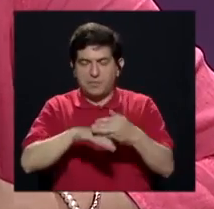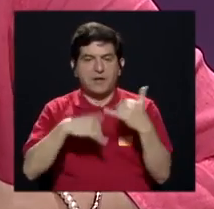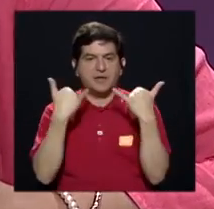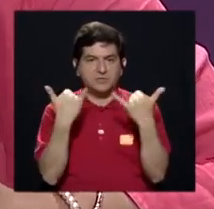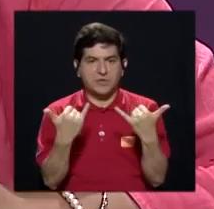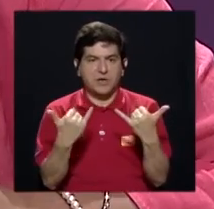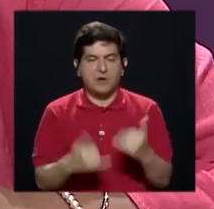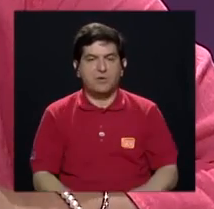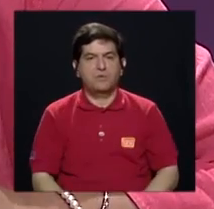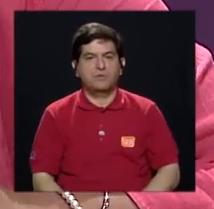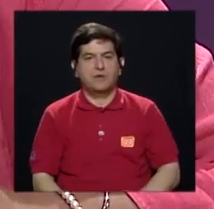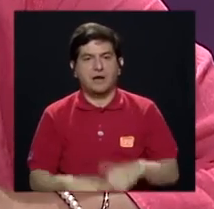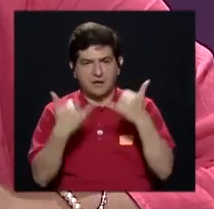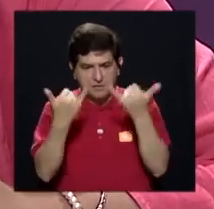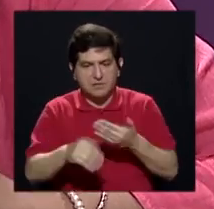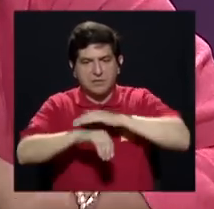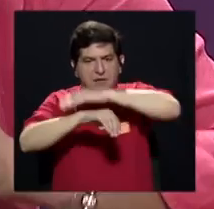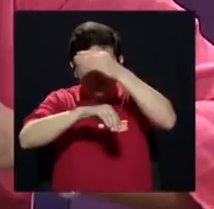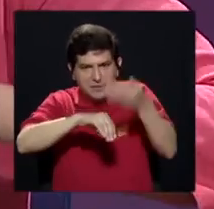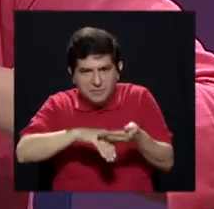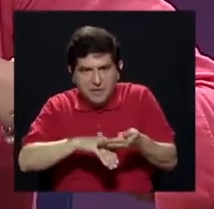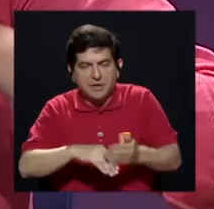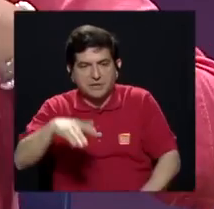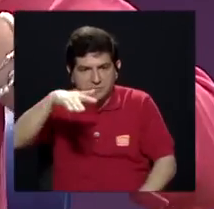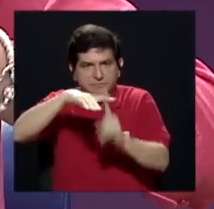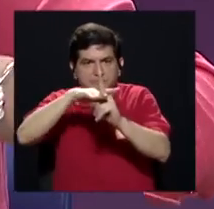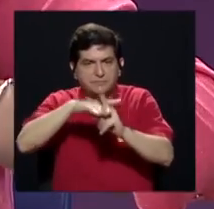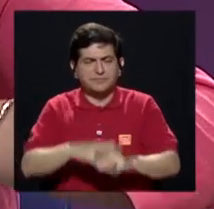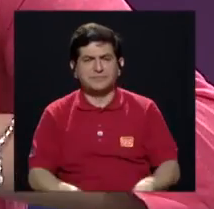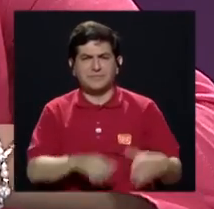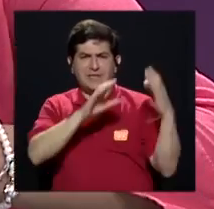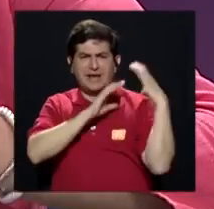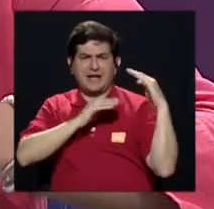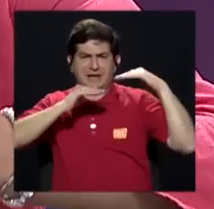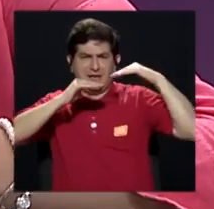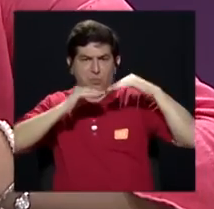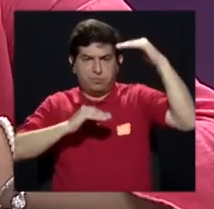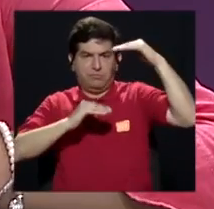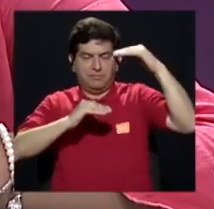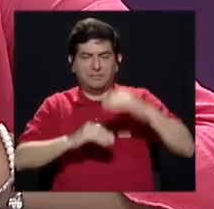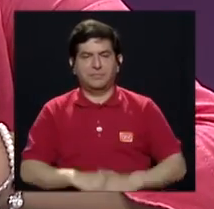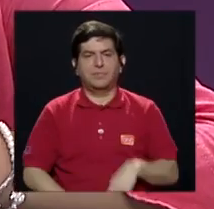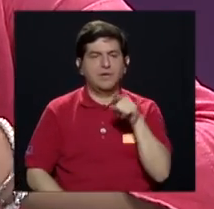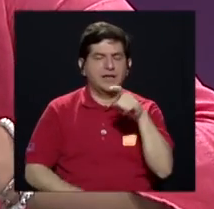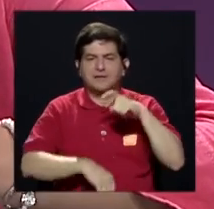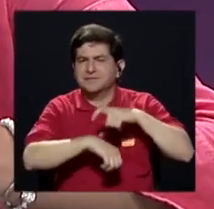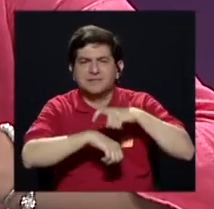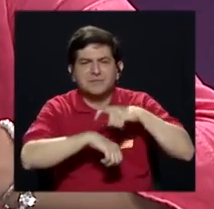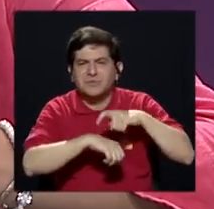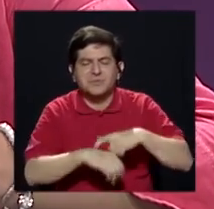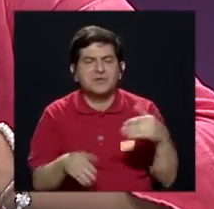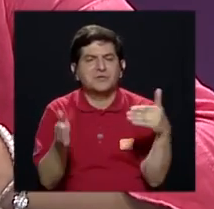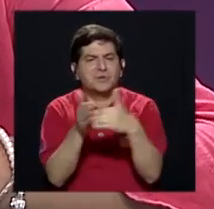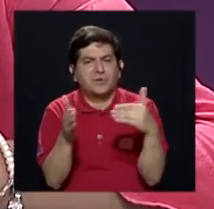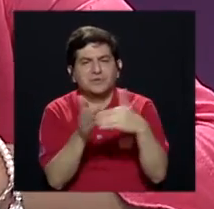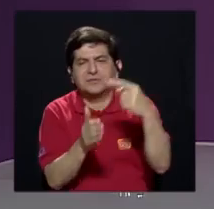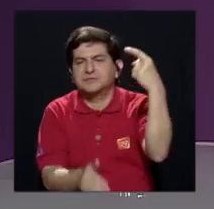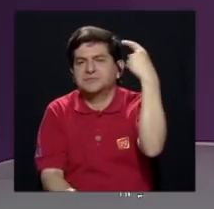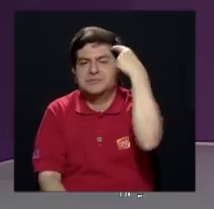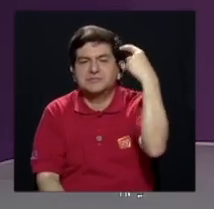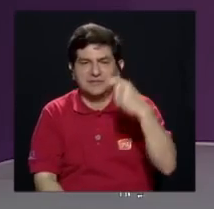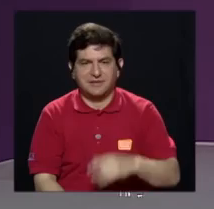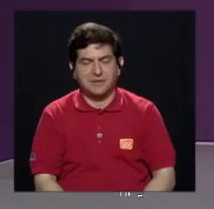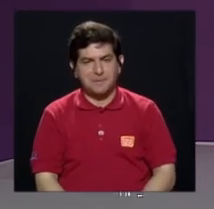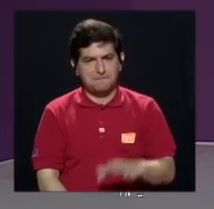más cargas entonces para usted en este momento y para retomar un poco